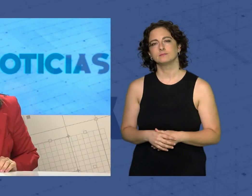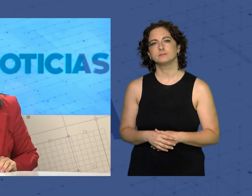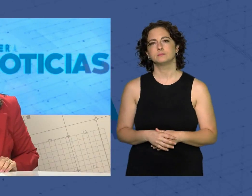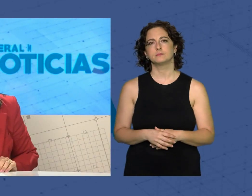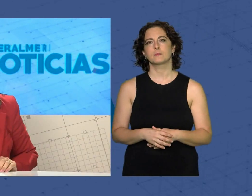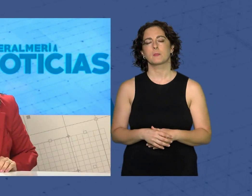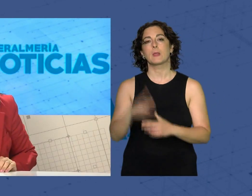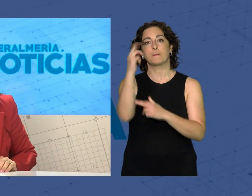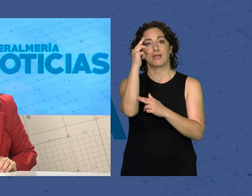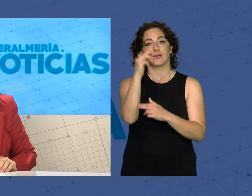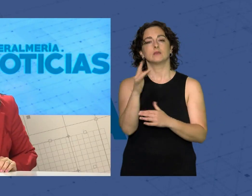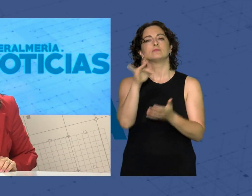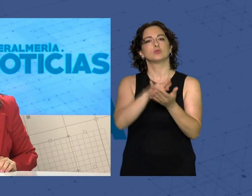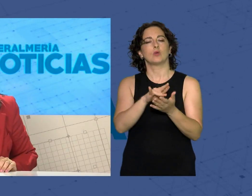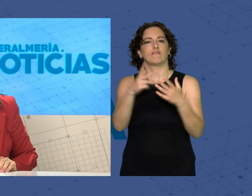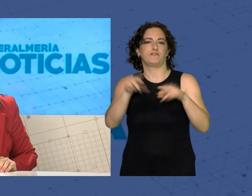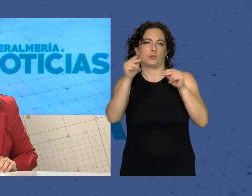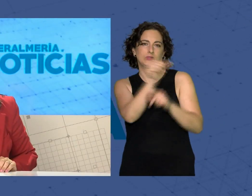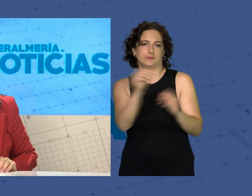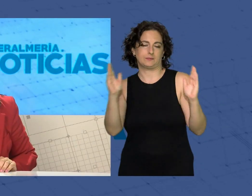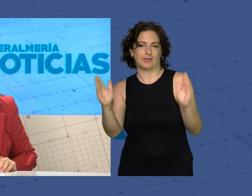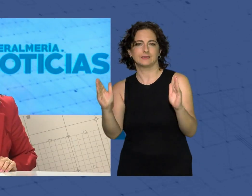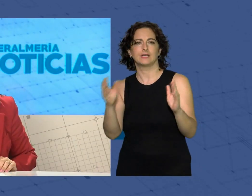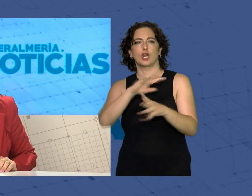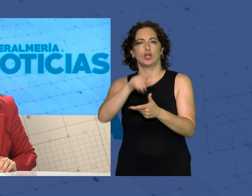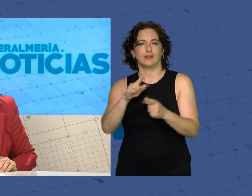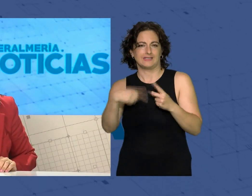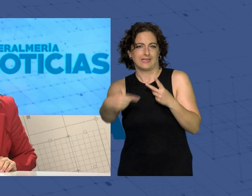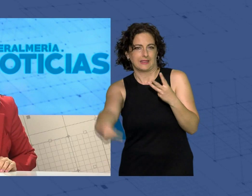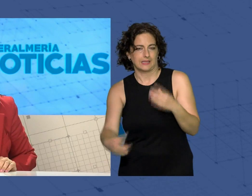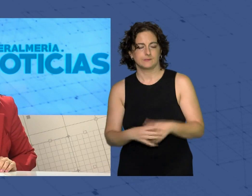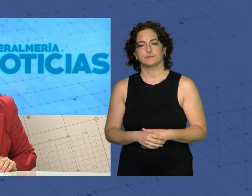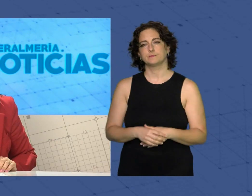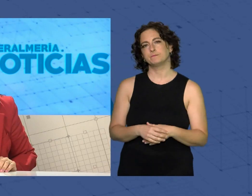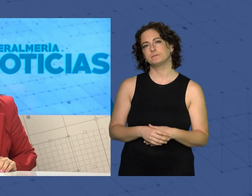El viernes llegábamos al final de la semana con las siguientes noticias destacadas